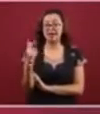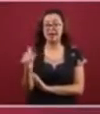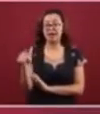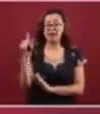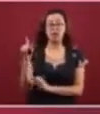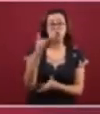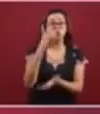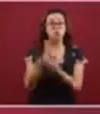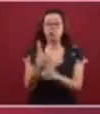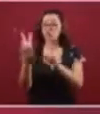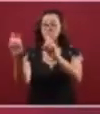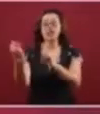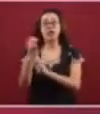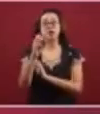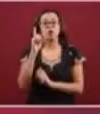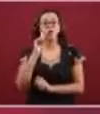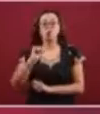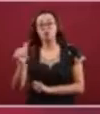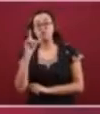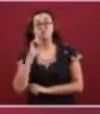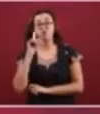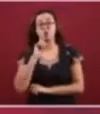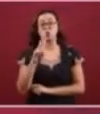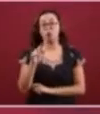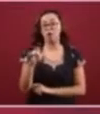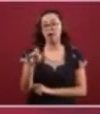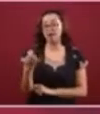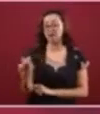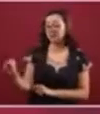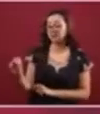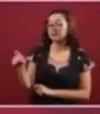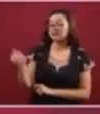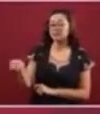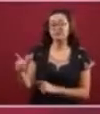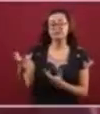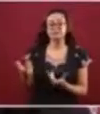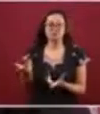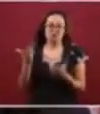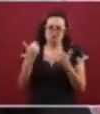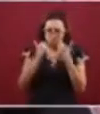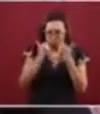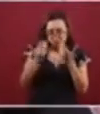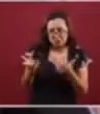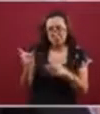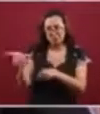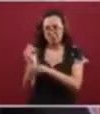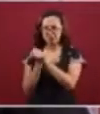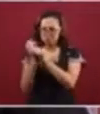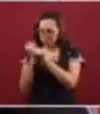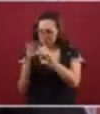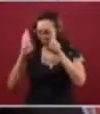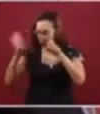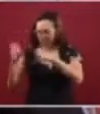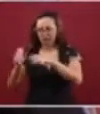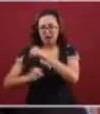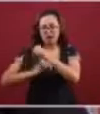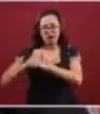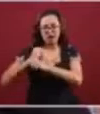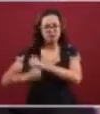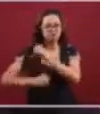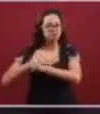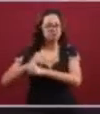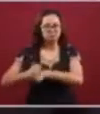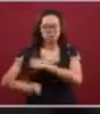Me parece bien, cada quien tiene libertad de centrarse en investigaciones durante años, como es el caso de la